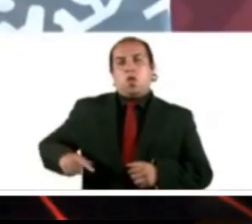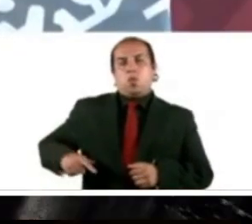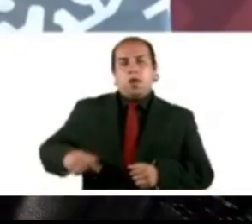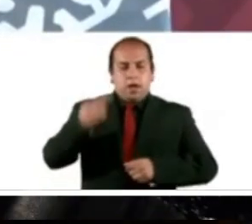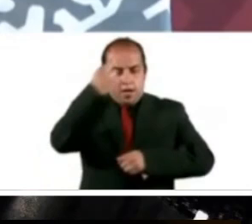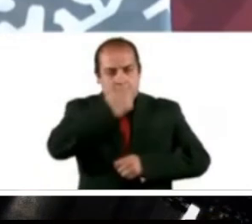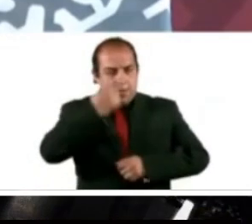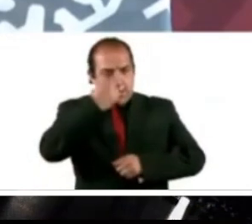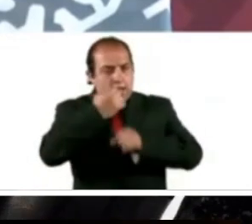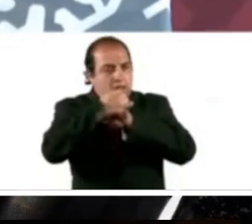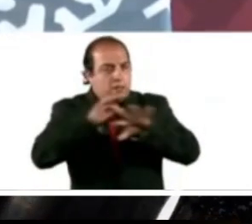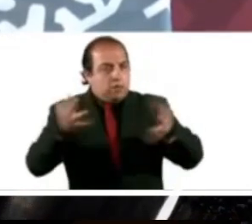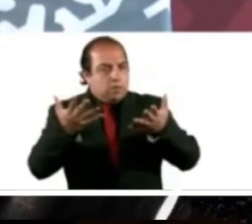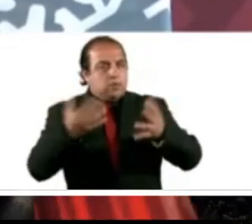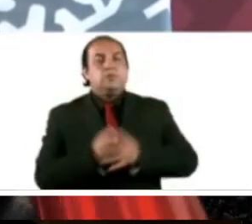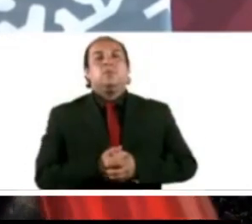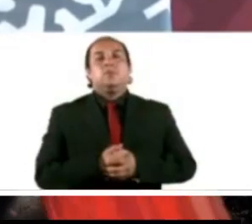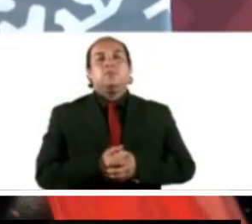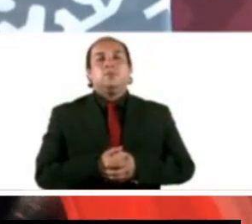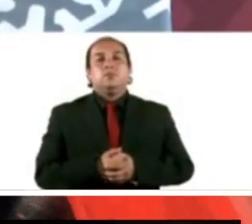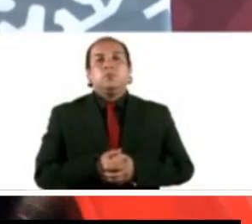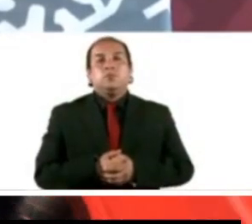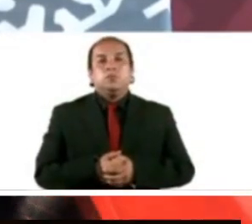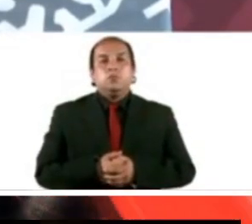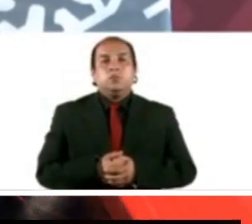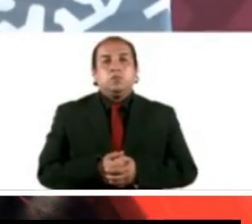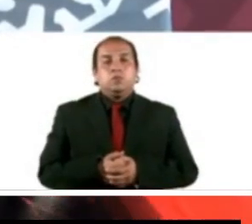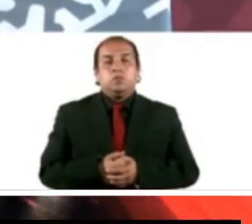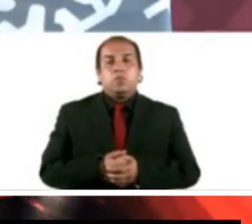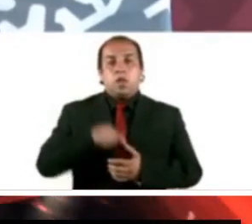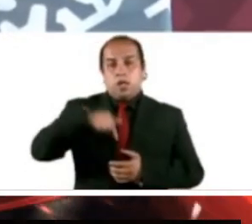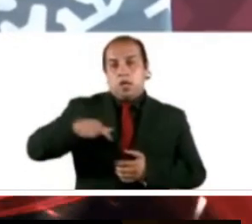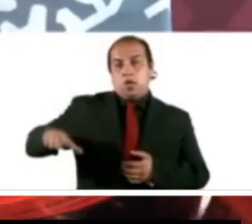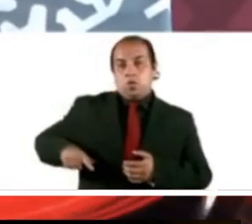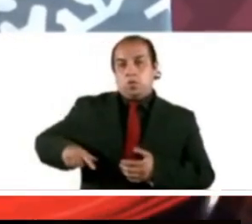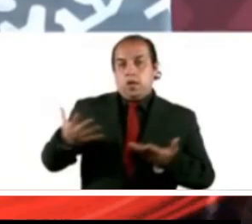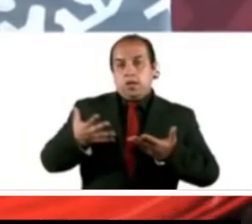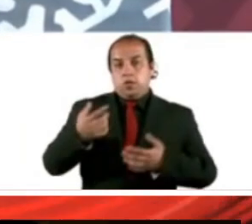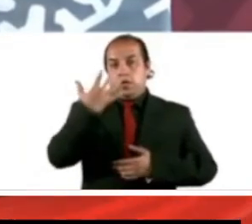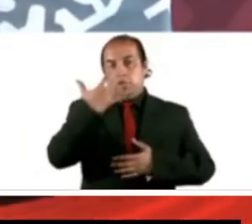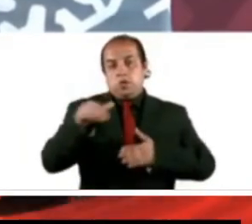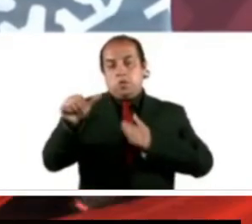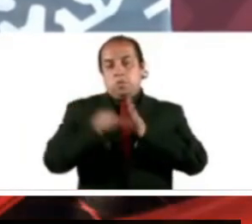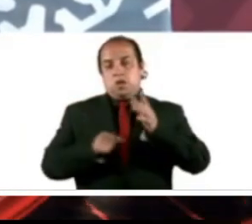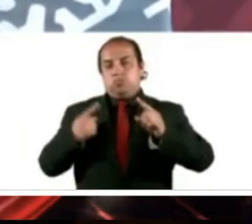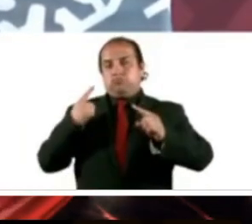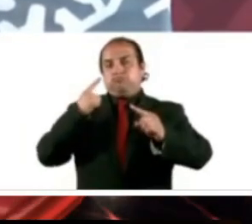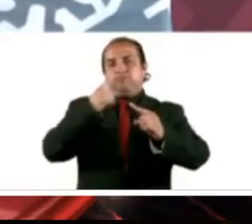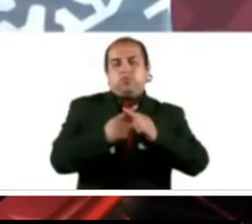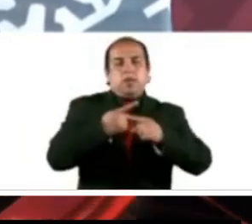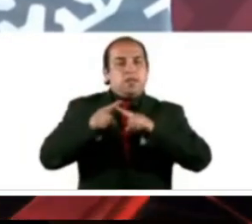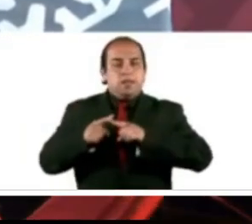la difusión en su caso, porque el gobierno ha hecho desde hace 5 meses un conjunto